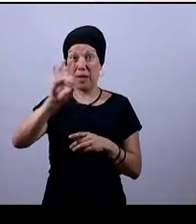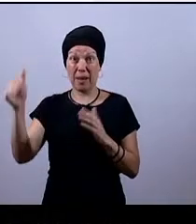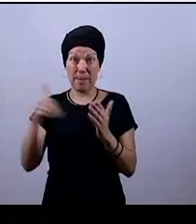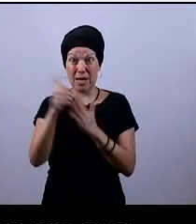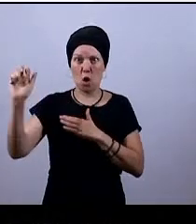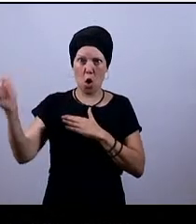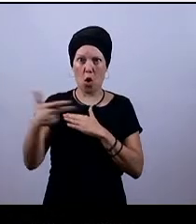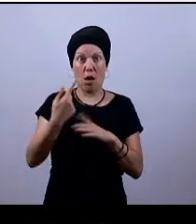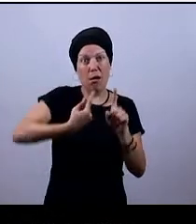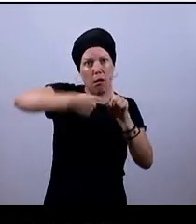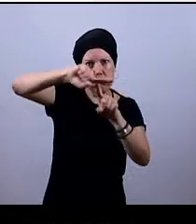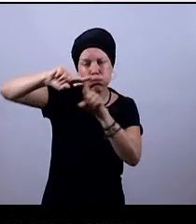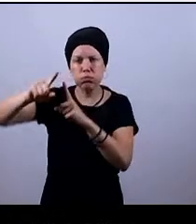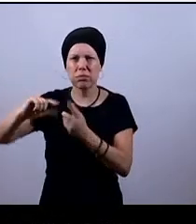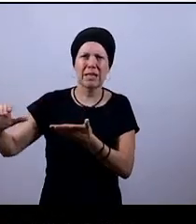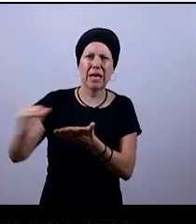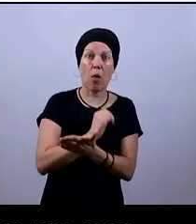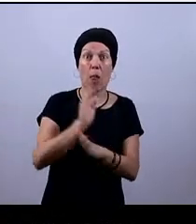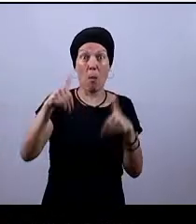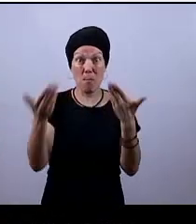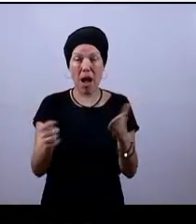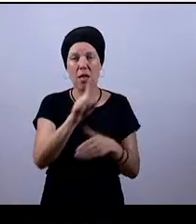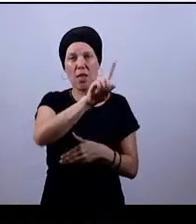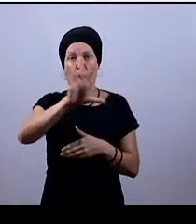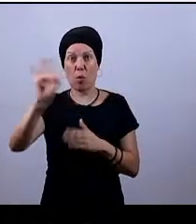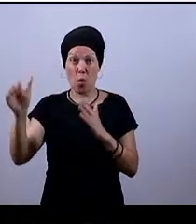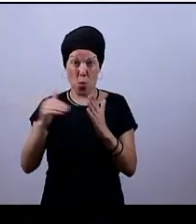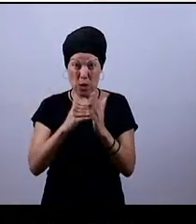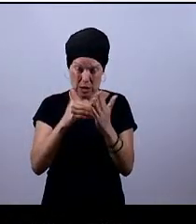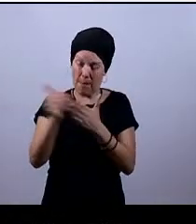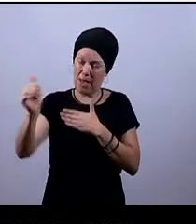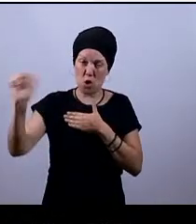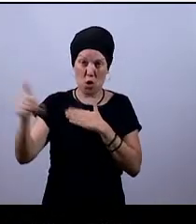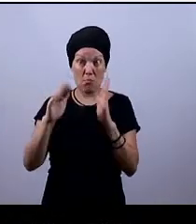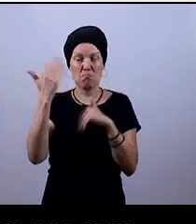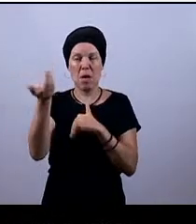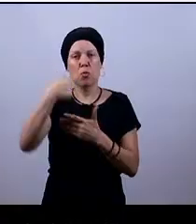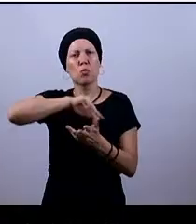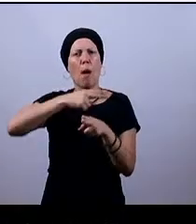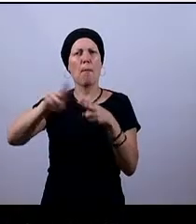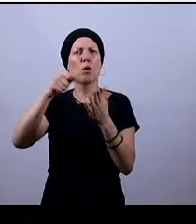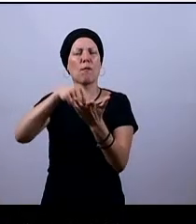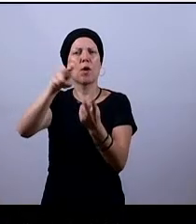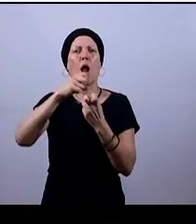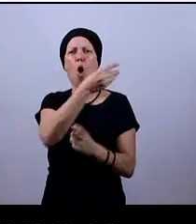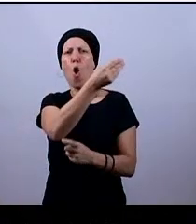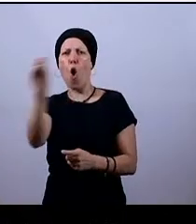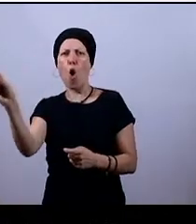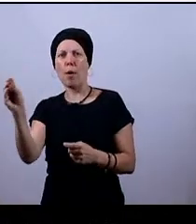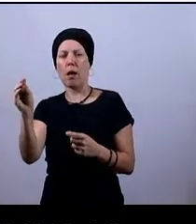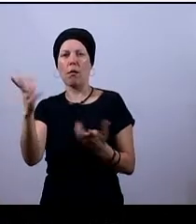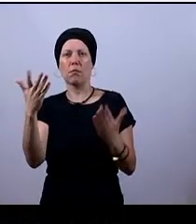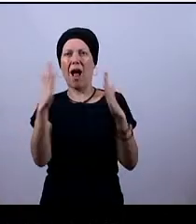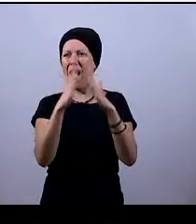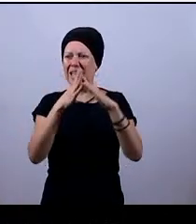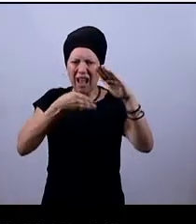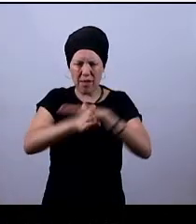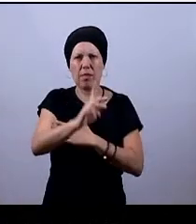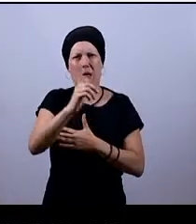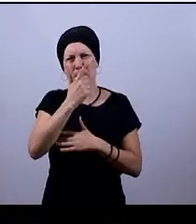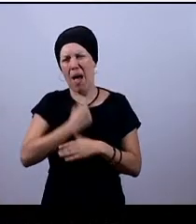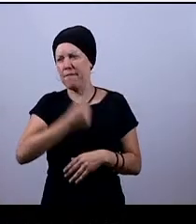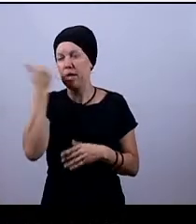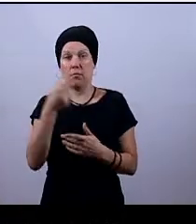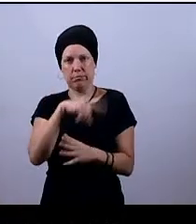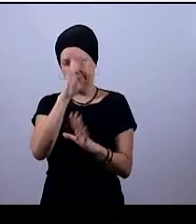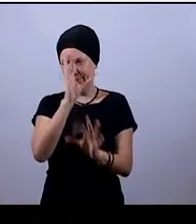millones y recaudamos más de 150, que con nuestra política fiscal los jóvenes acceden mejor a la vivienda y que, por